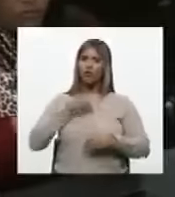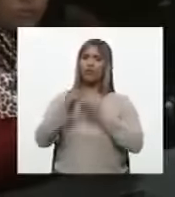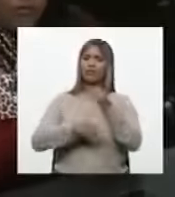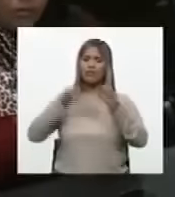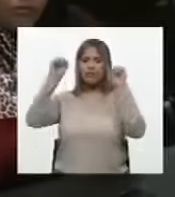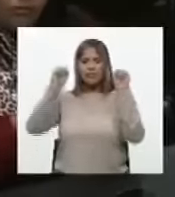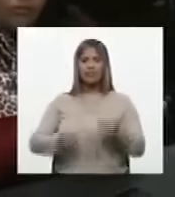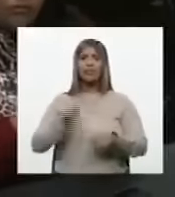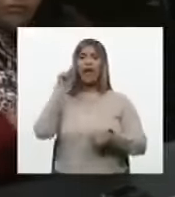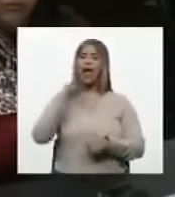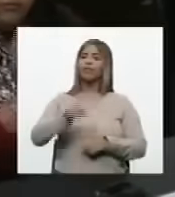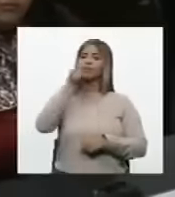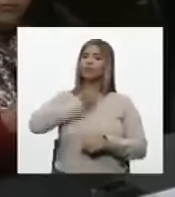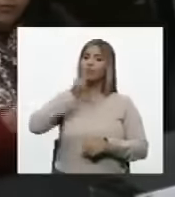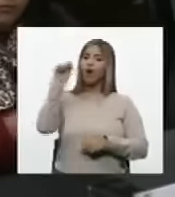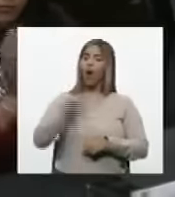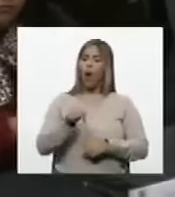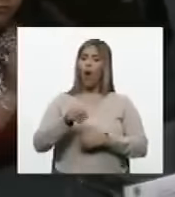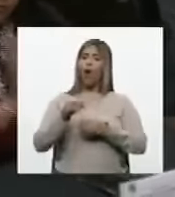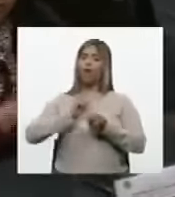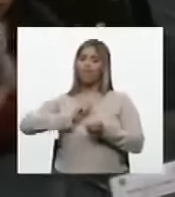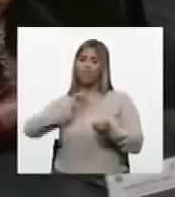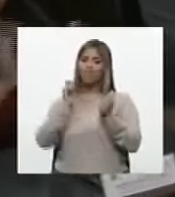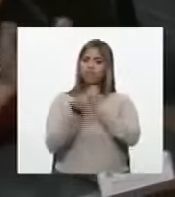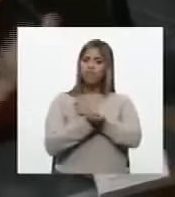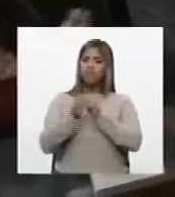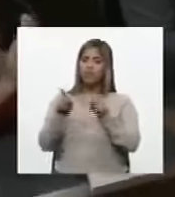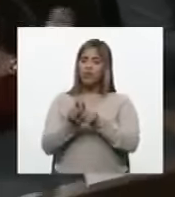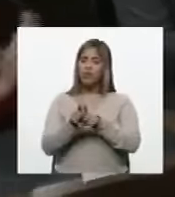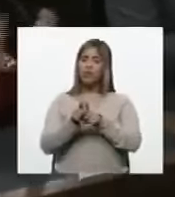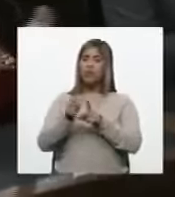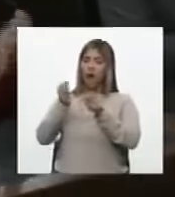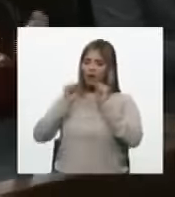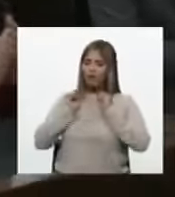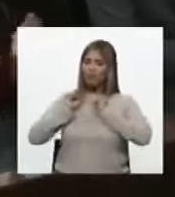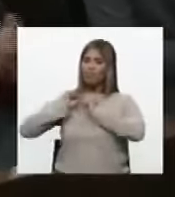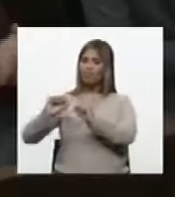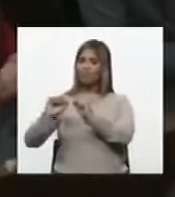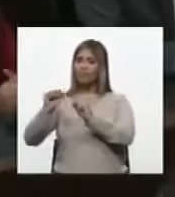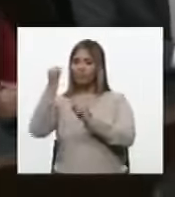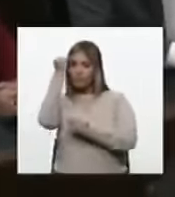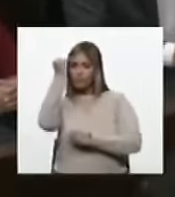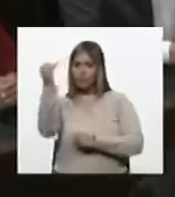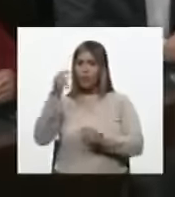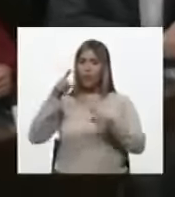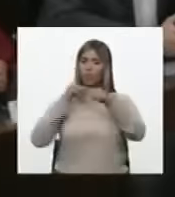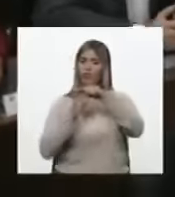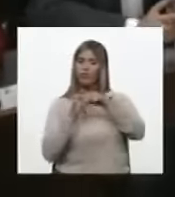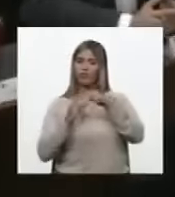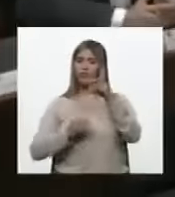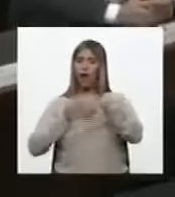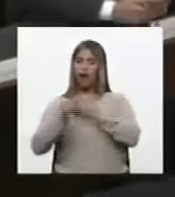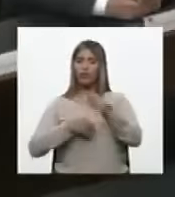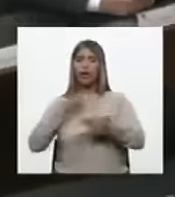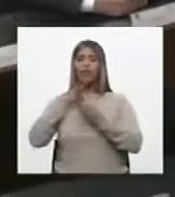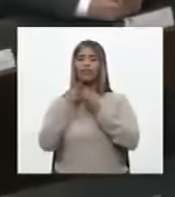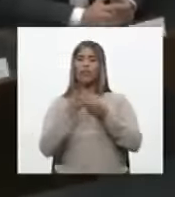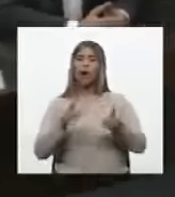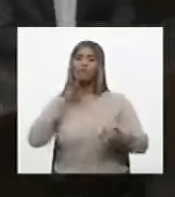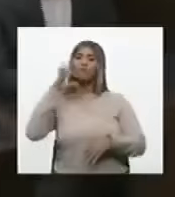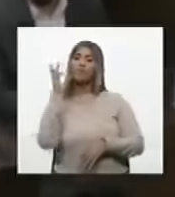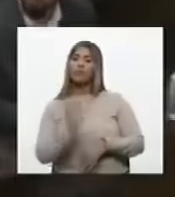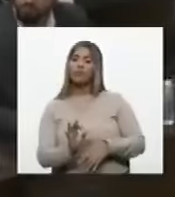Esta resistencia hoy se convierte en contraofensiva estratégica para lograr la democracia verdadera,